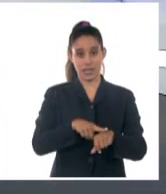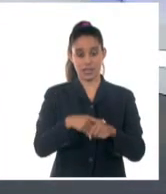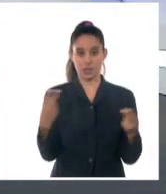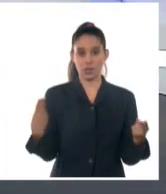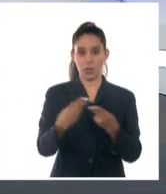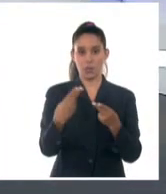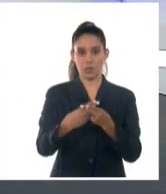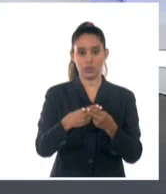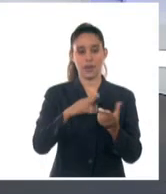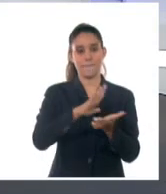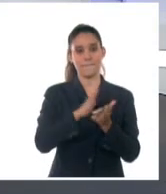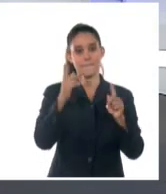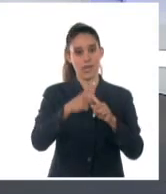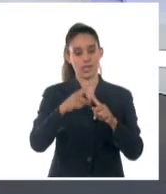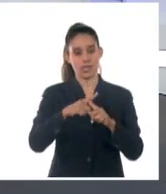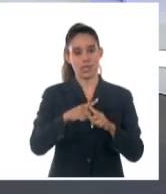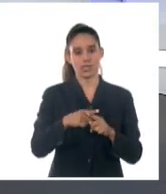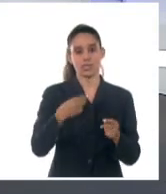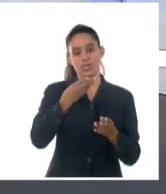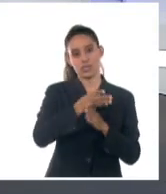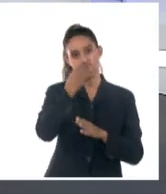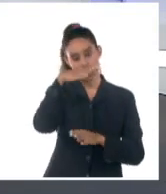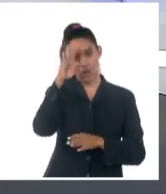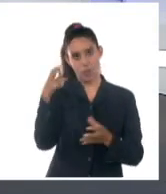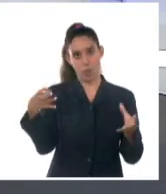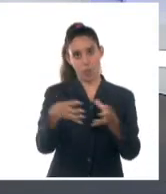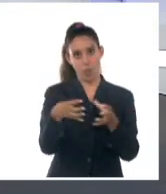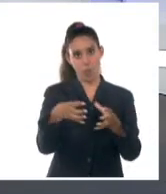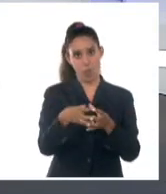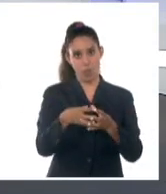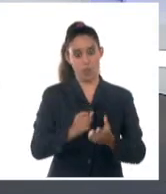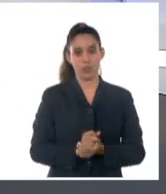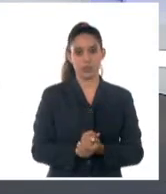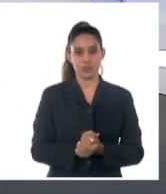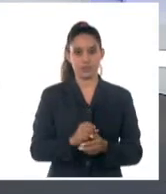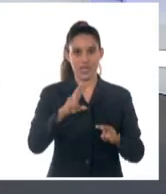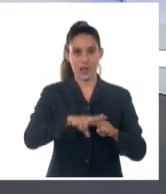Matanzas Santiago de Cuba en el Victoria de Girón y Santi Espíritus